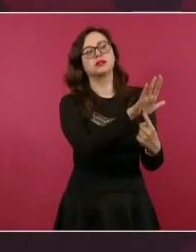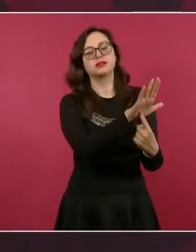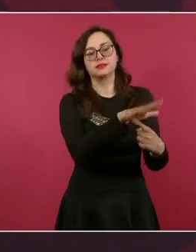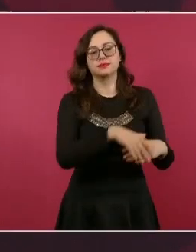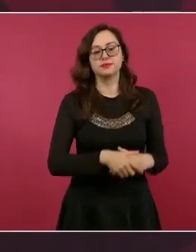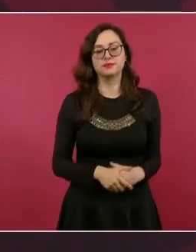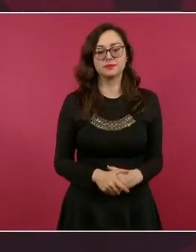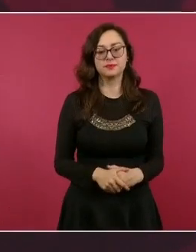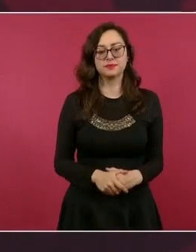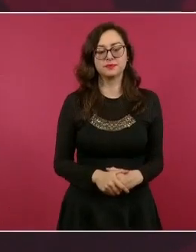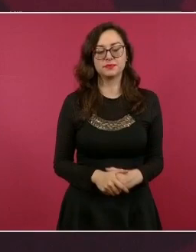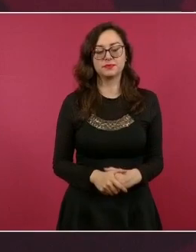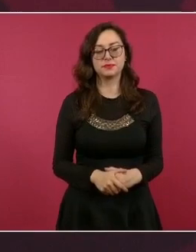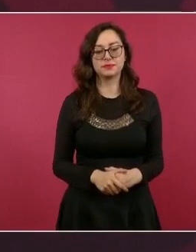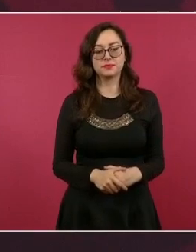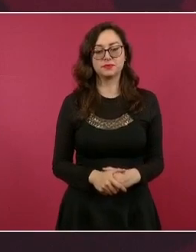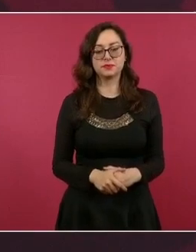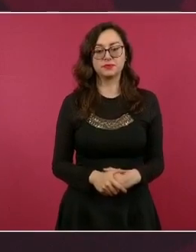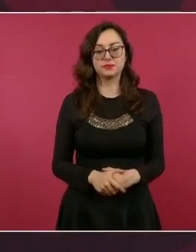Porque